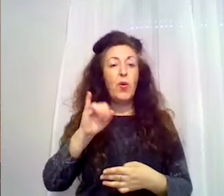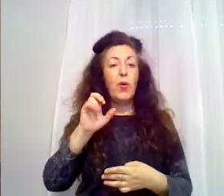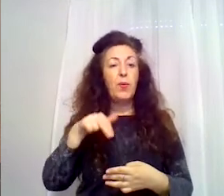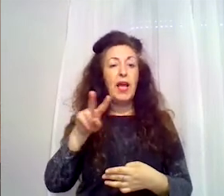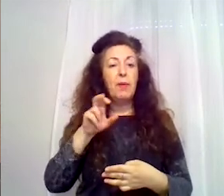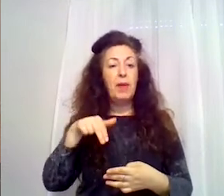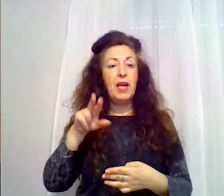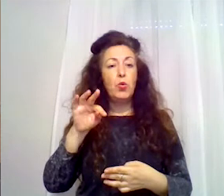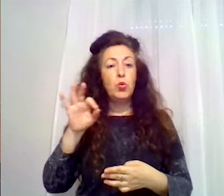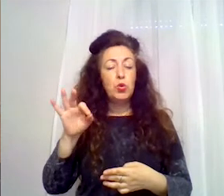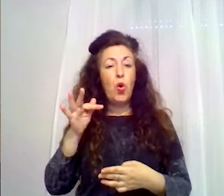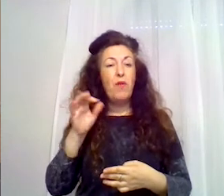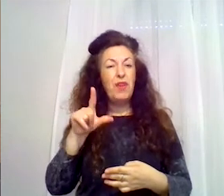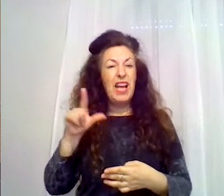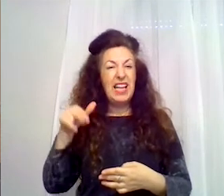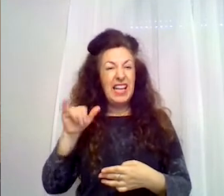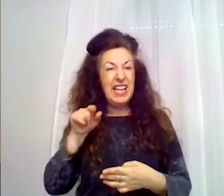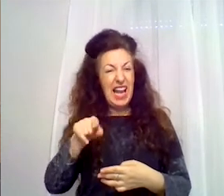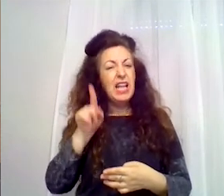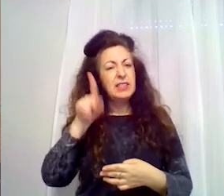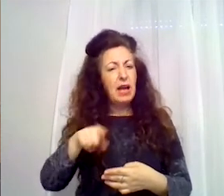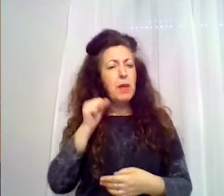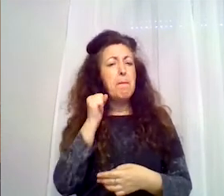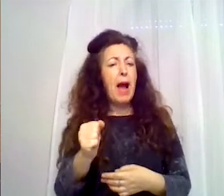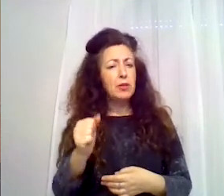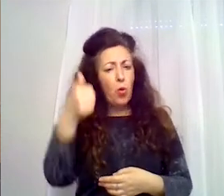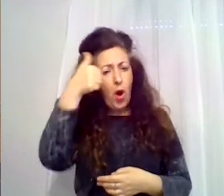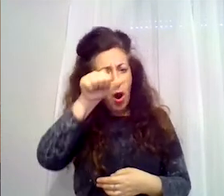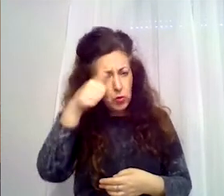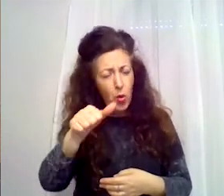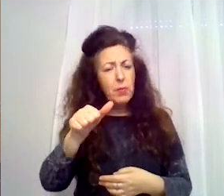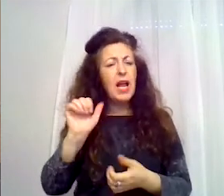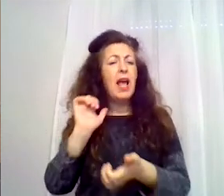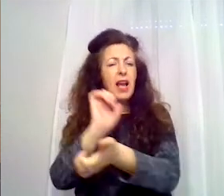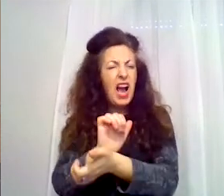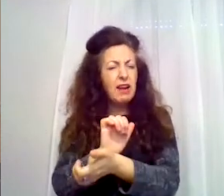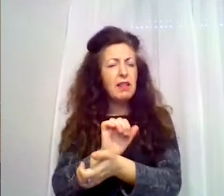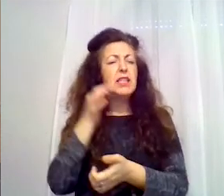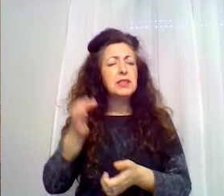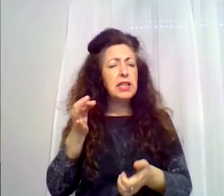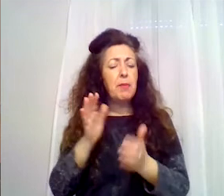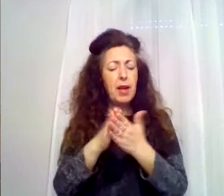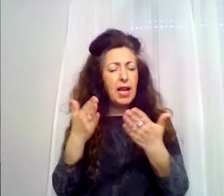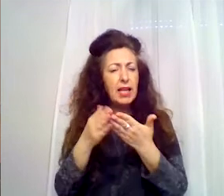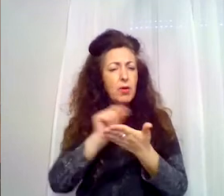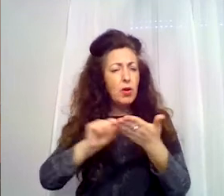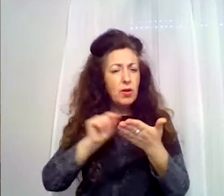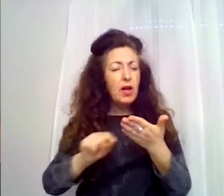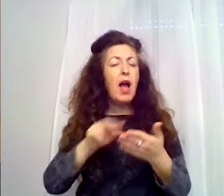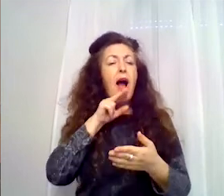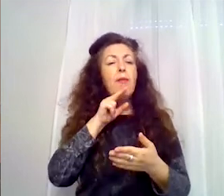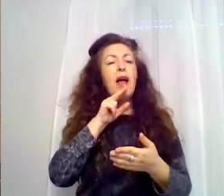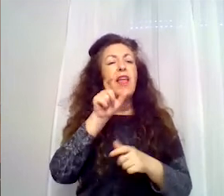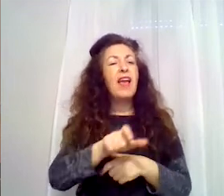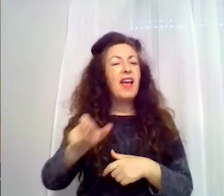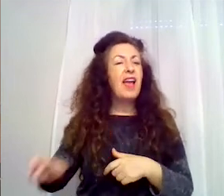son dos, una chica joven, muy hermosa, y un chico joven, muy hermoso. ¿Cuál es la peculiaridad de Marlowe? Pues